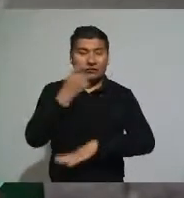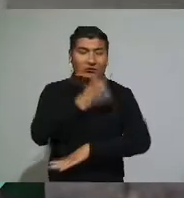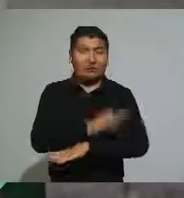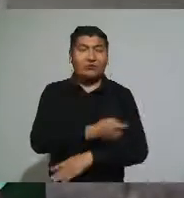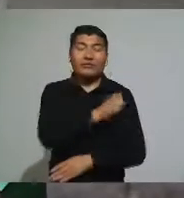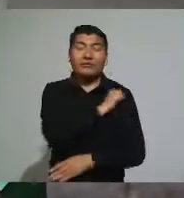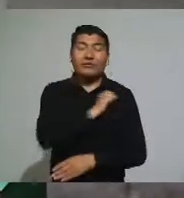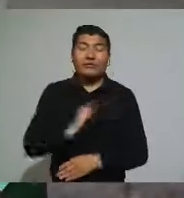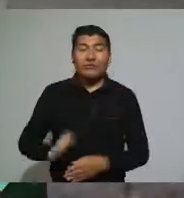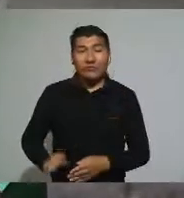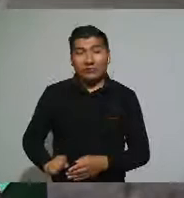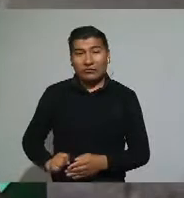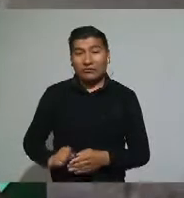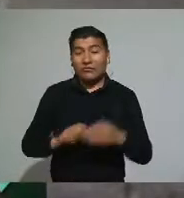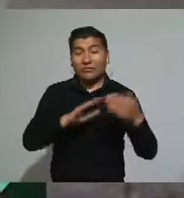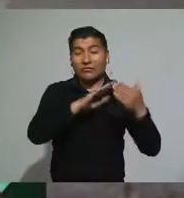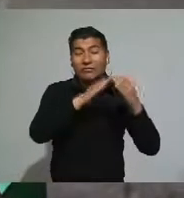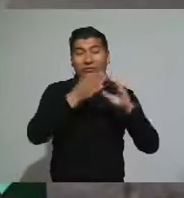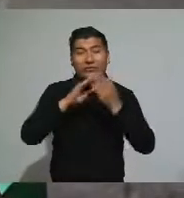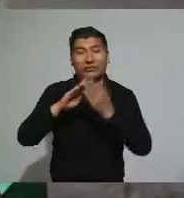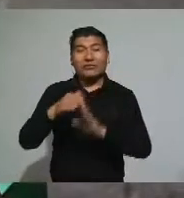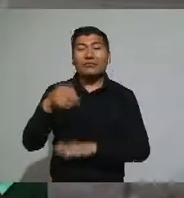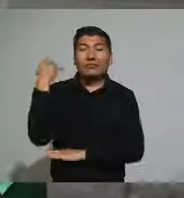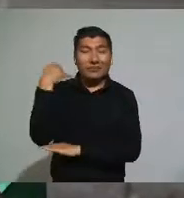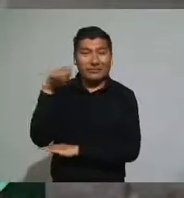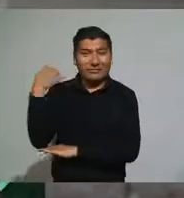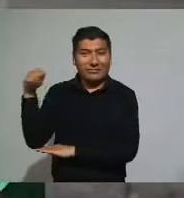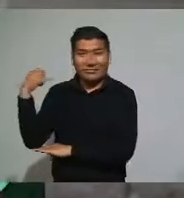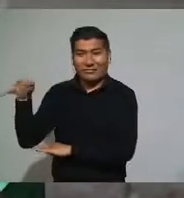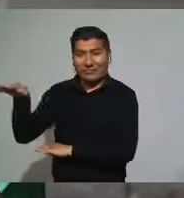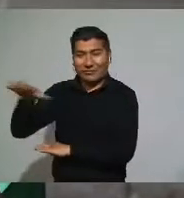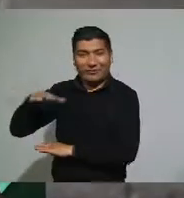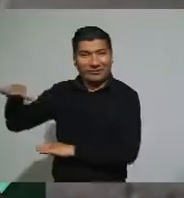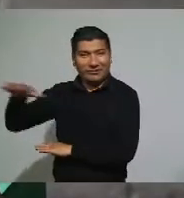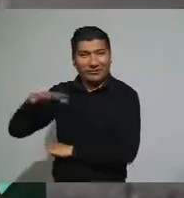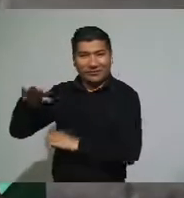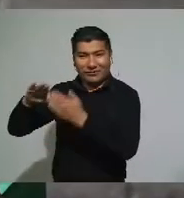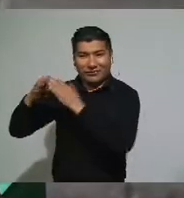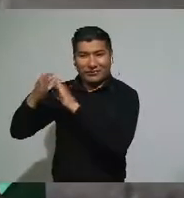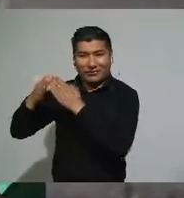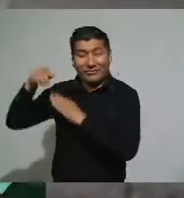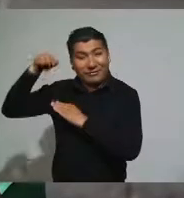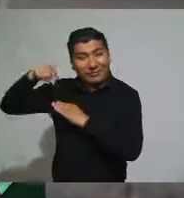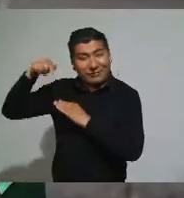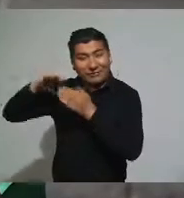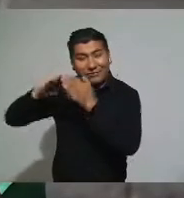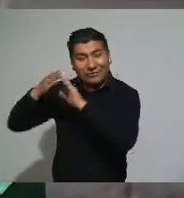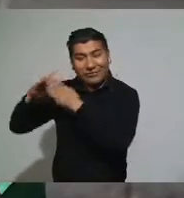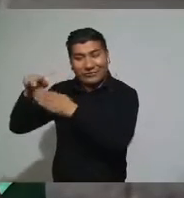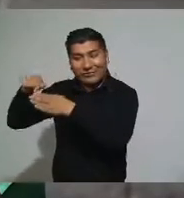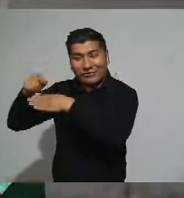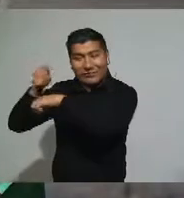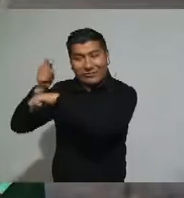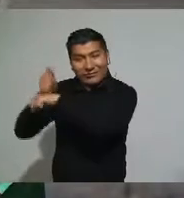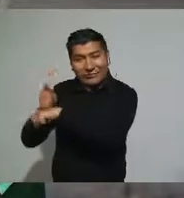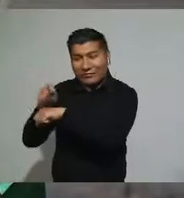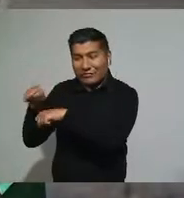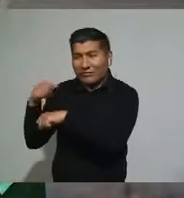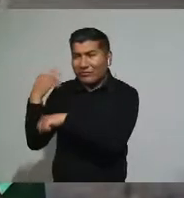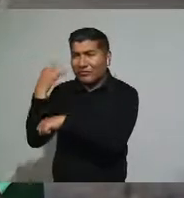Señor. La ciudad de Jerusalén y en el centro de la ciudad el templo, tan